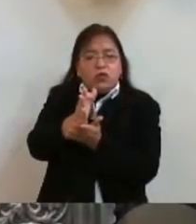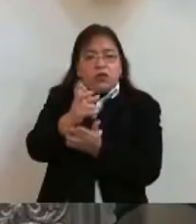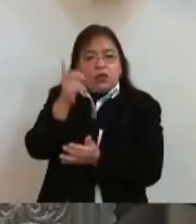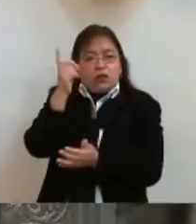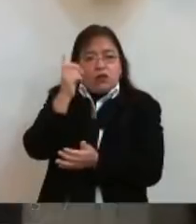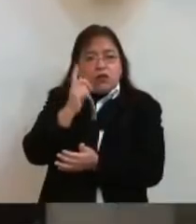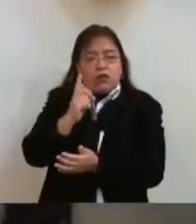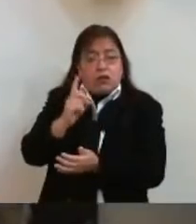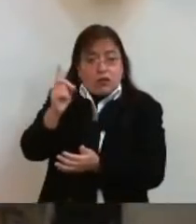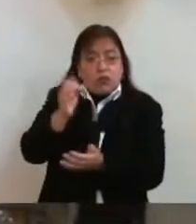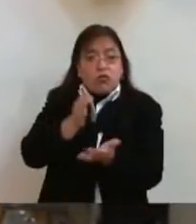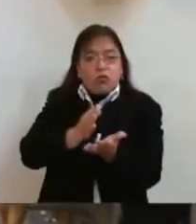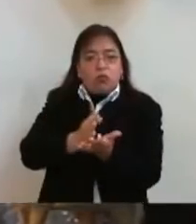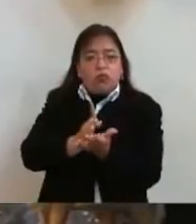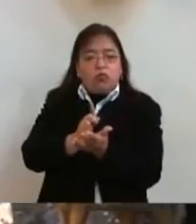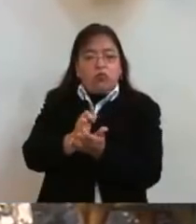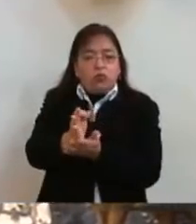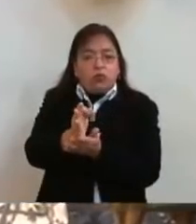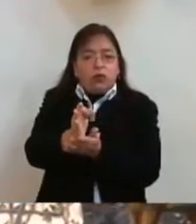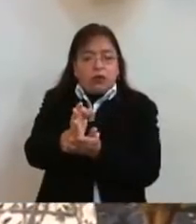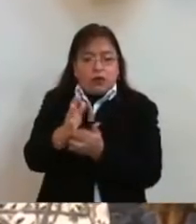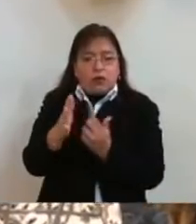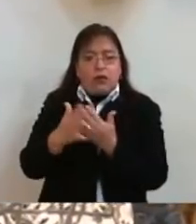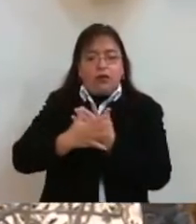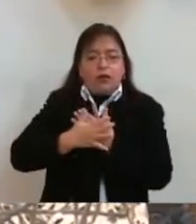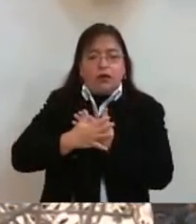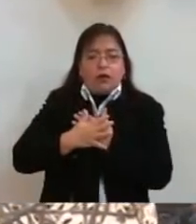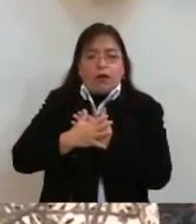la vida, la del amor.